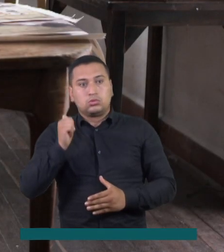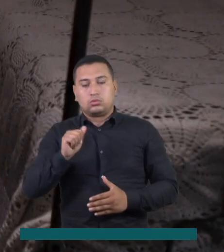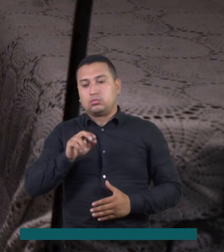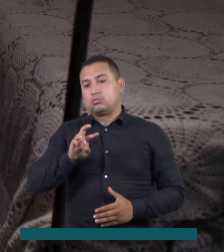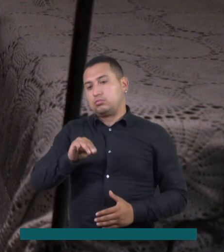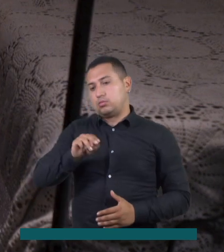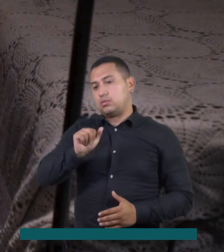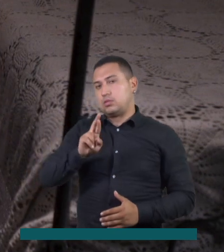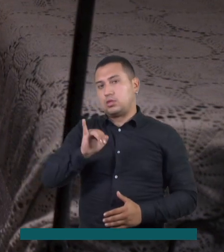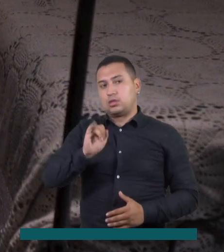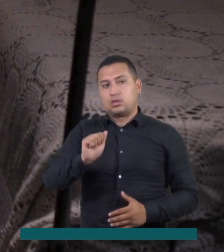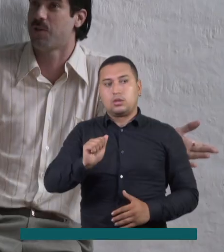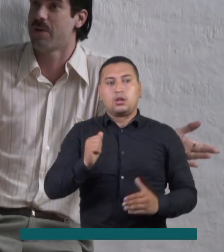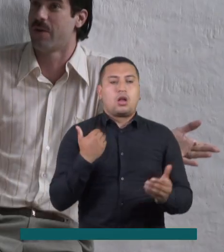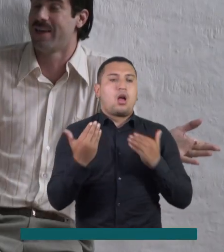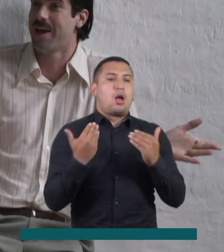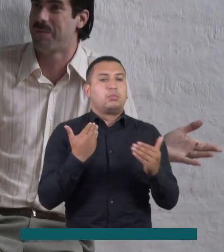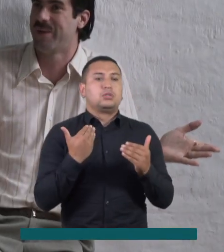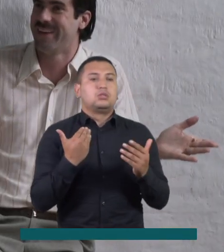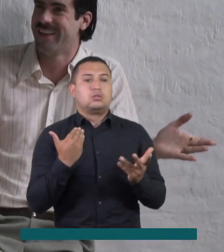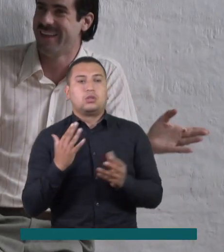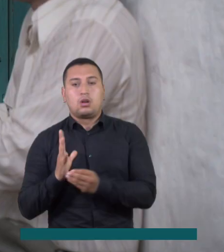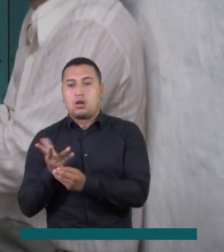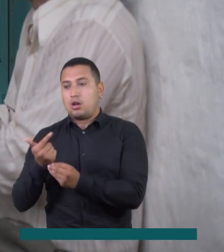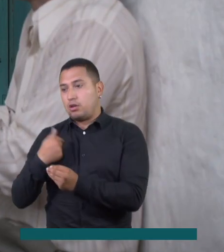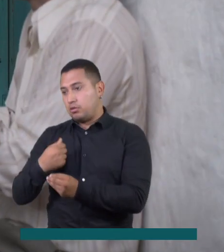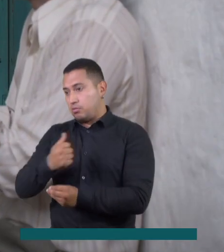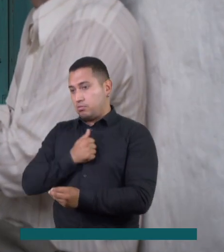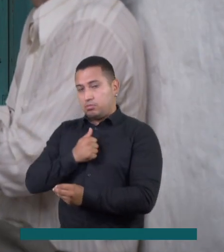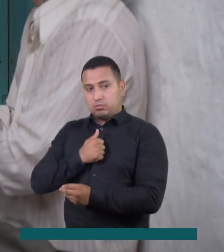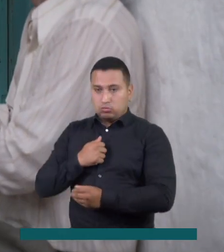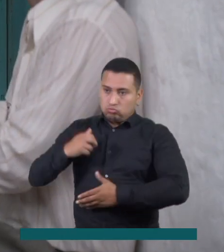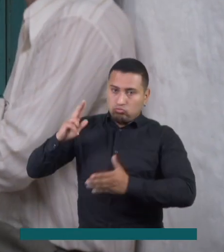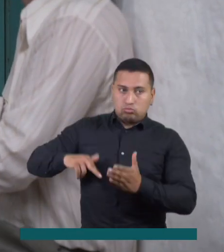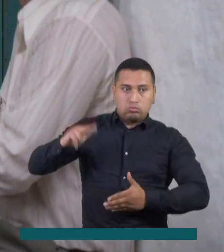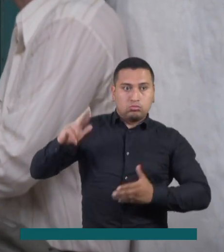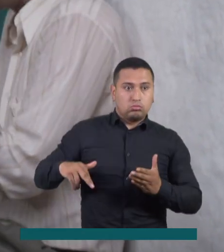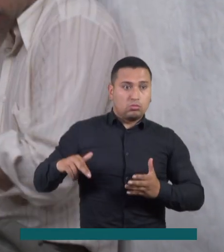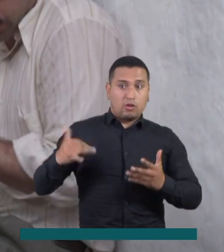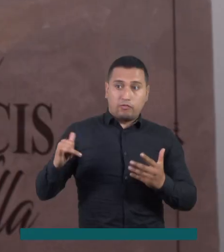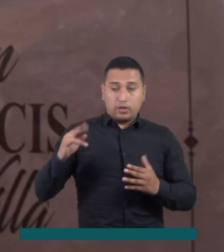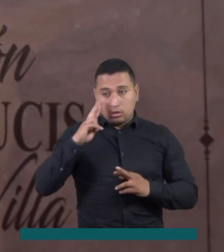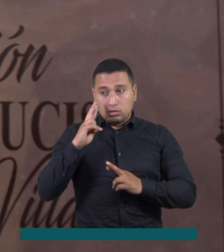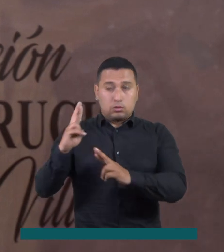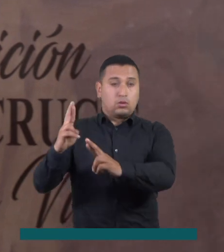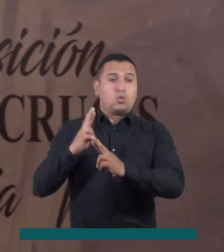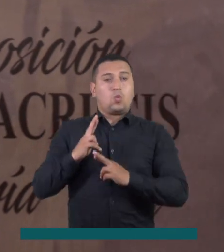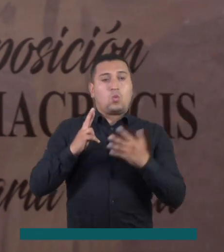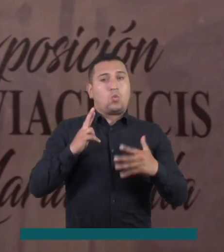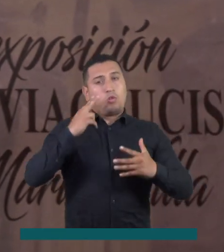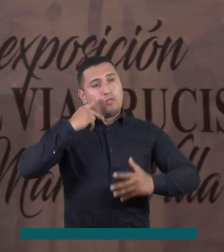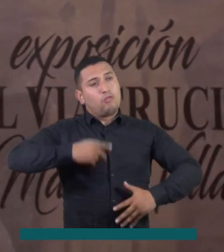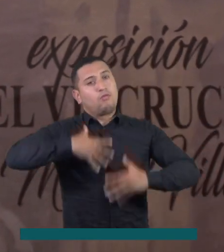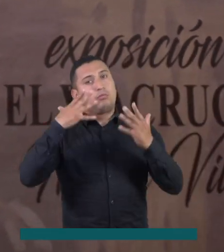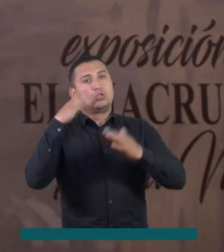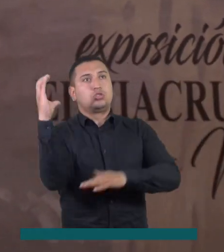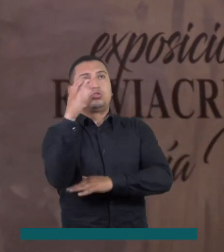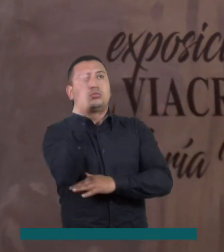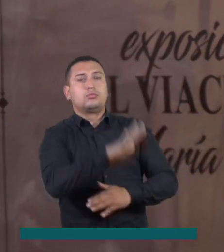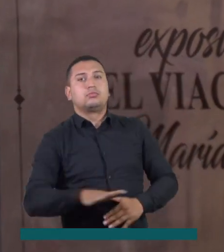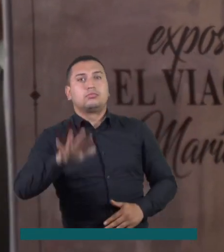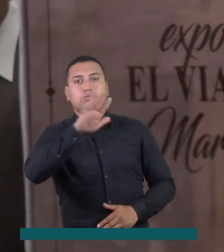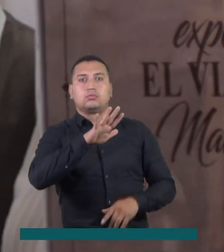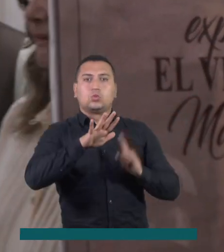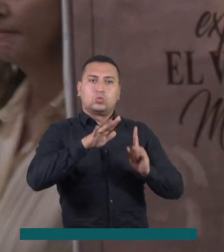quien desarrolla su amor por el arte de manera autodidacta hasta convertirse en una de las pintoras más reconocidas del país en medio de la